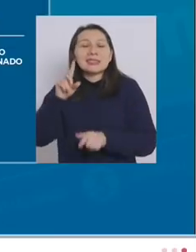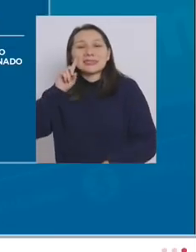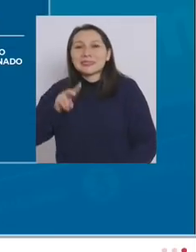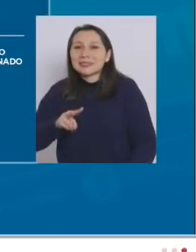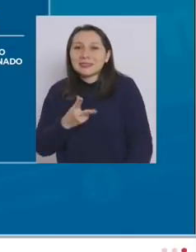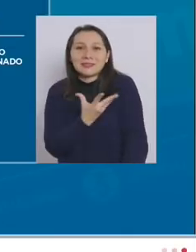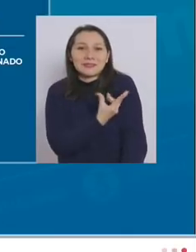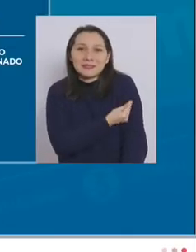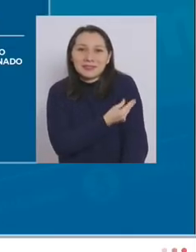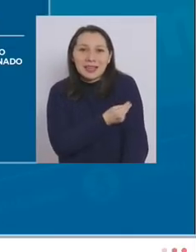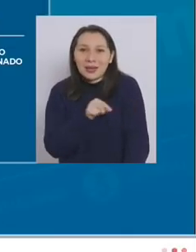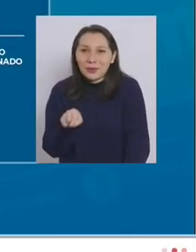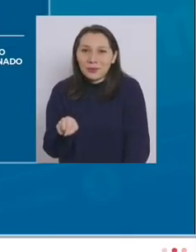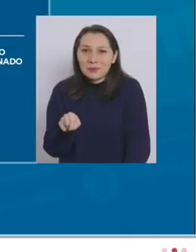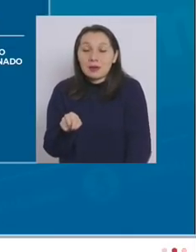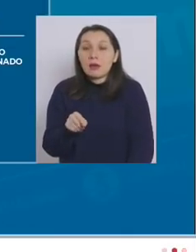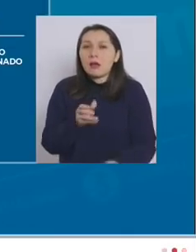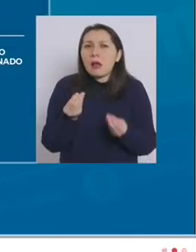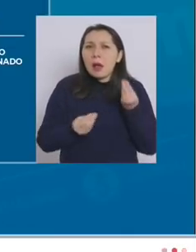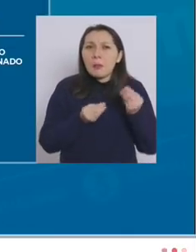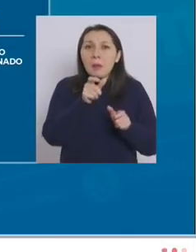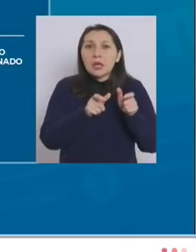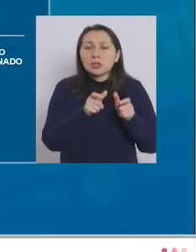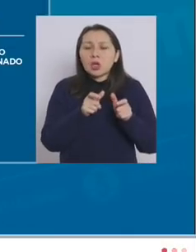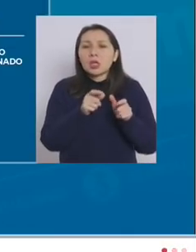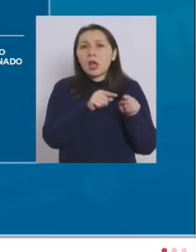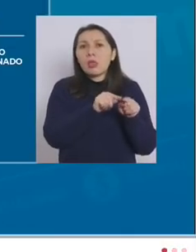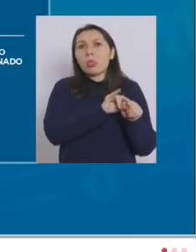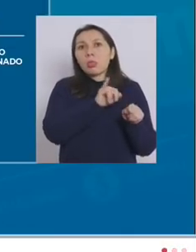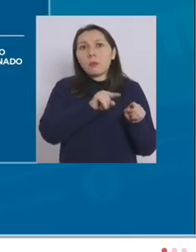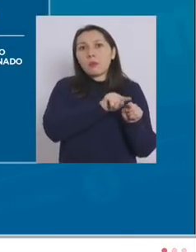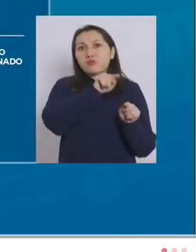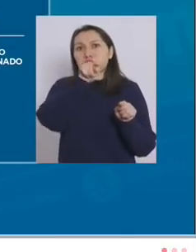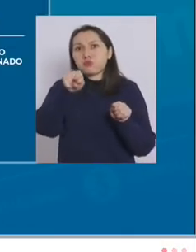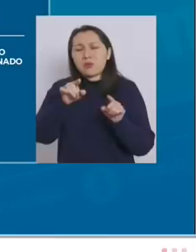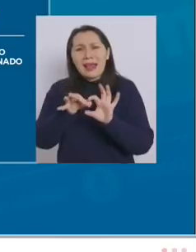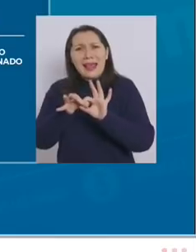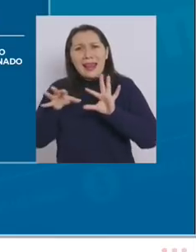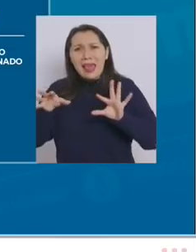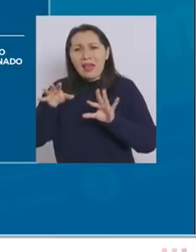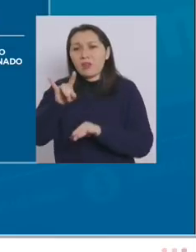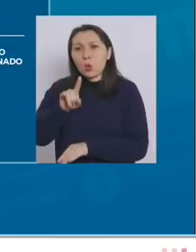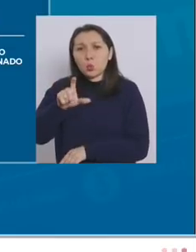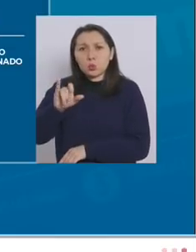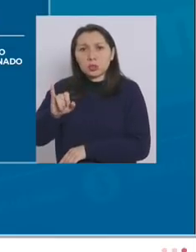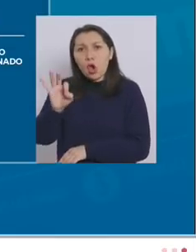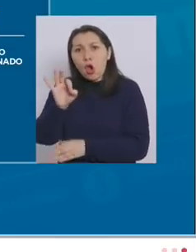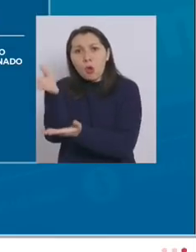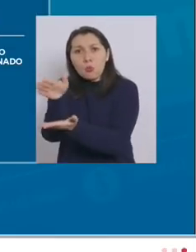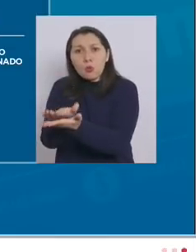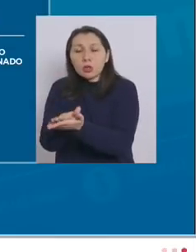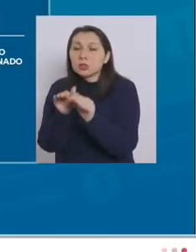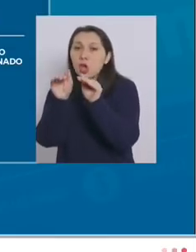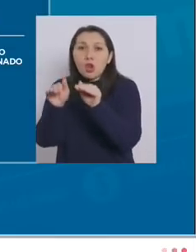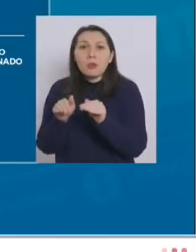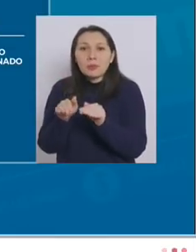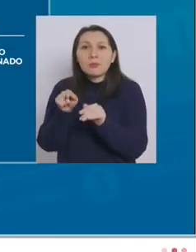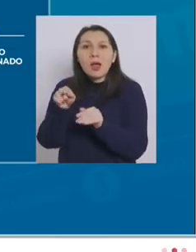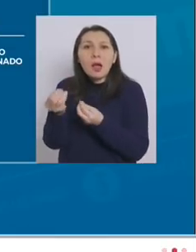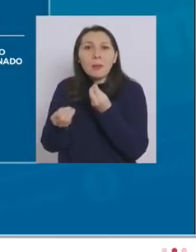vacunada, y cuando vemos qué pasa con la gente que se va a la UCI o que fallece, pasa exactamente lo